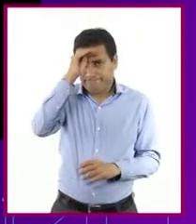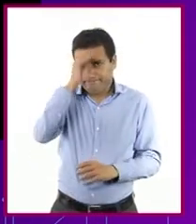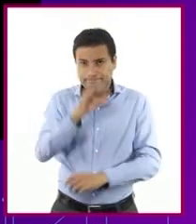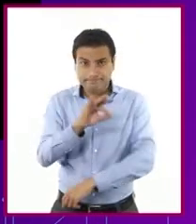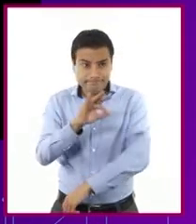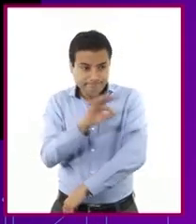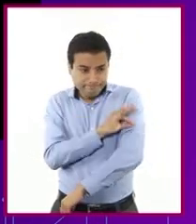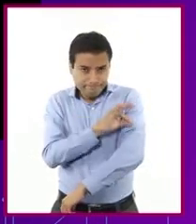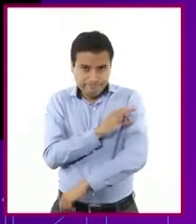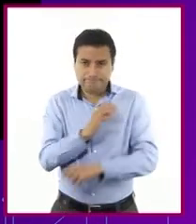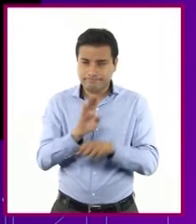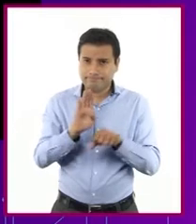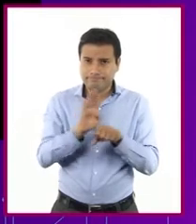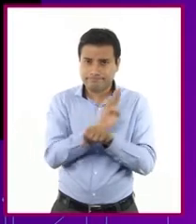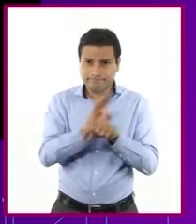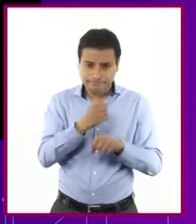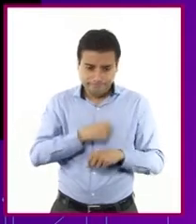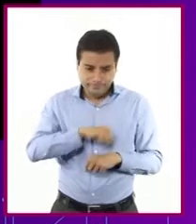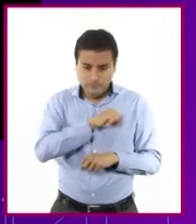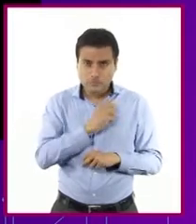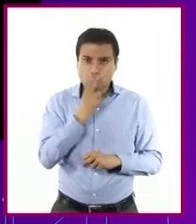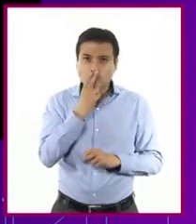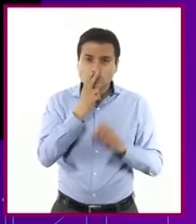grandes beneficios para el cuidado de nuestra salud.